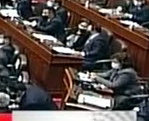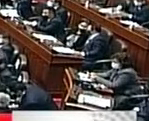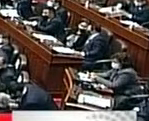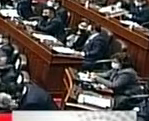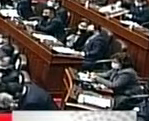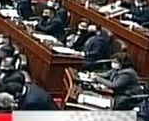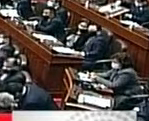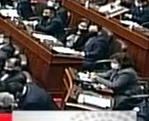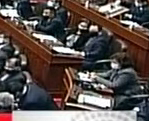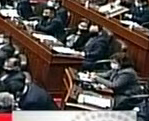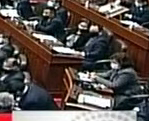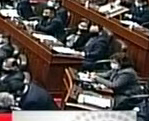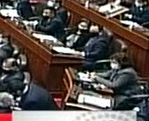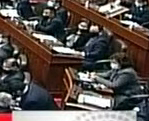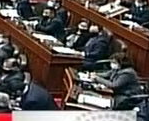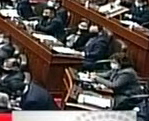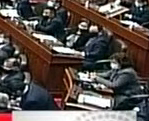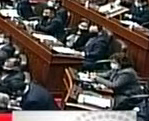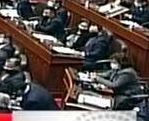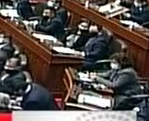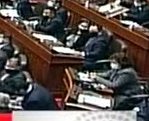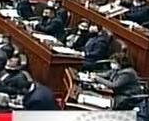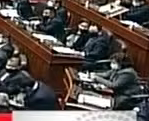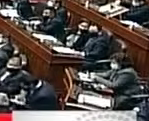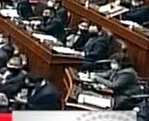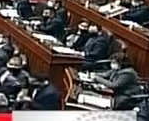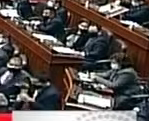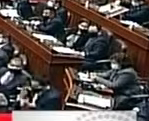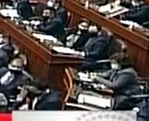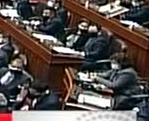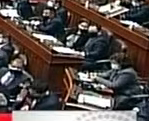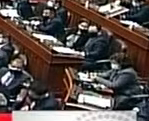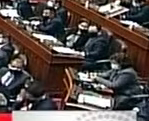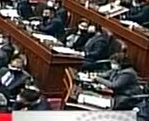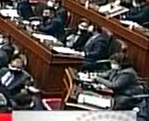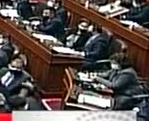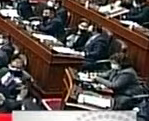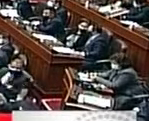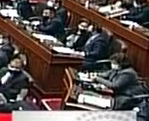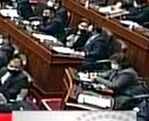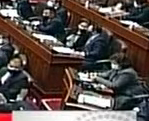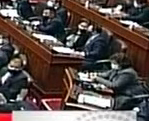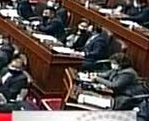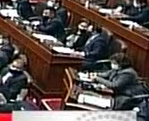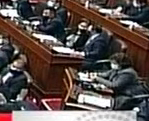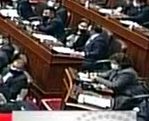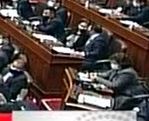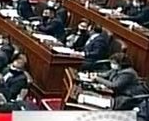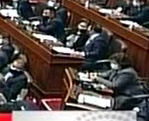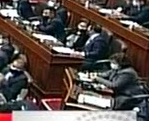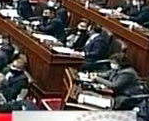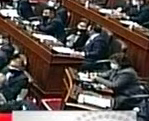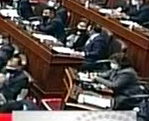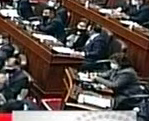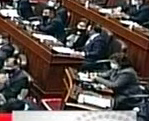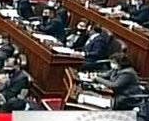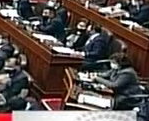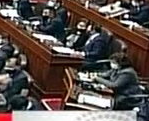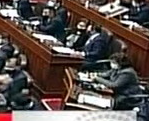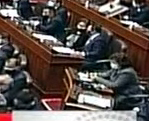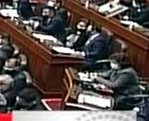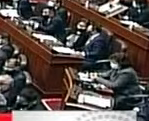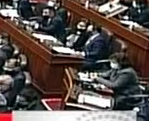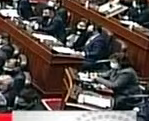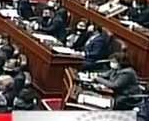mesa directiva. Terminada su intervención, los miembros del Consejo de Ministros podrán retirarse de la sala en cualquier momento. En caso de investidura del